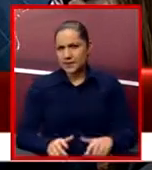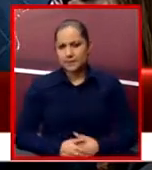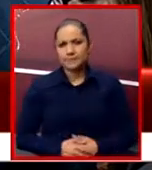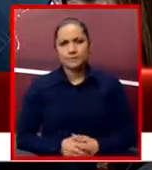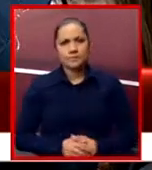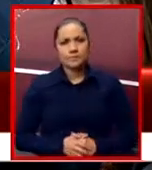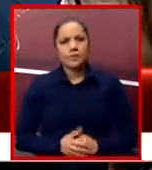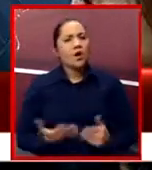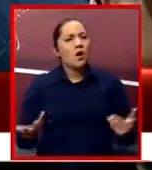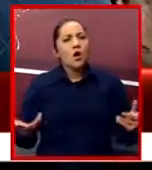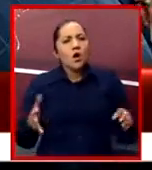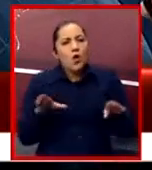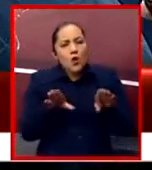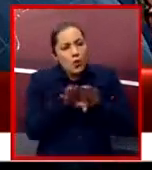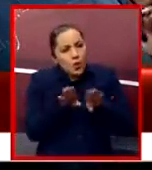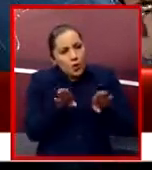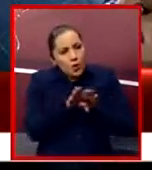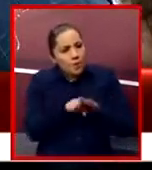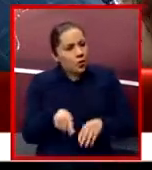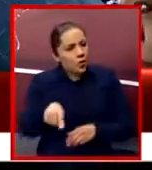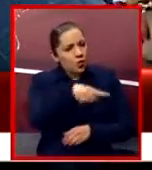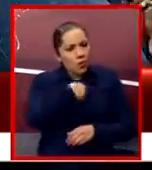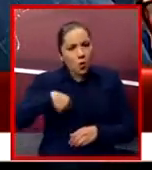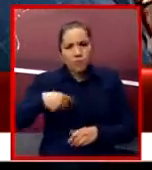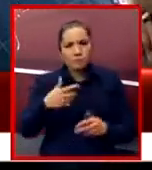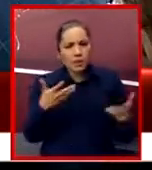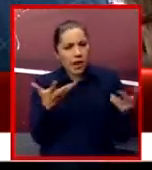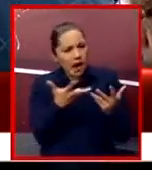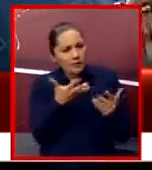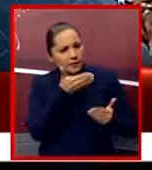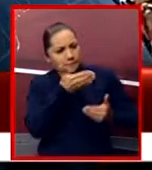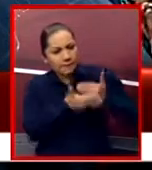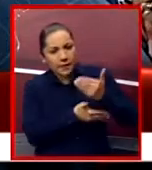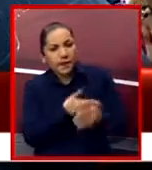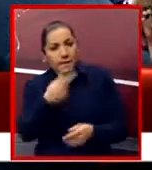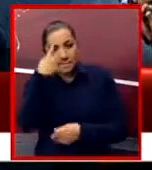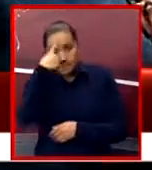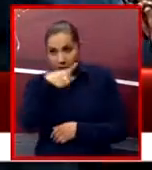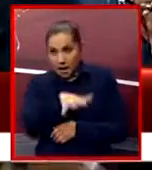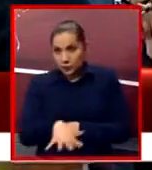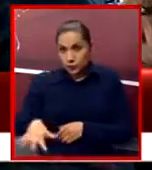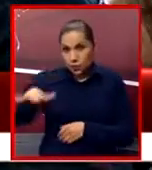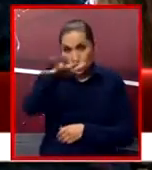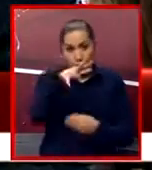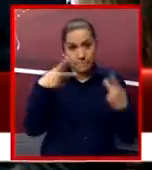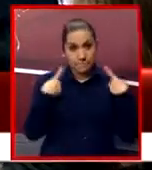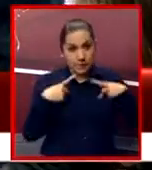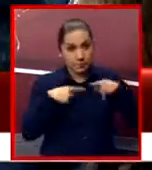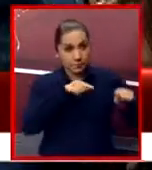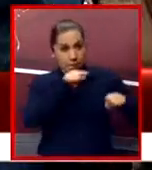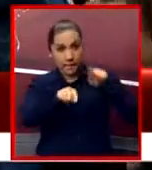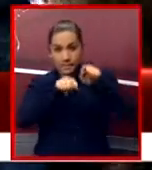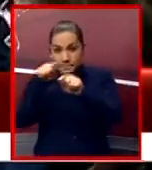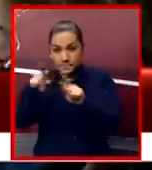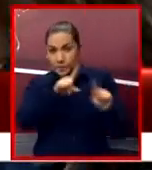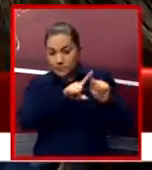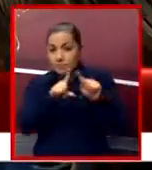para que en la cotidianidad, para que en la práctica, los ciudadanos de este